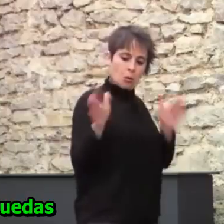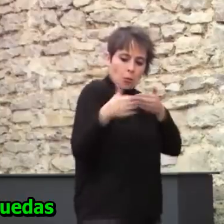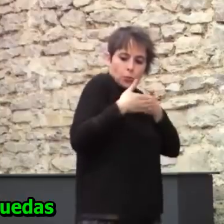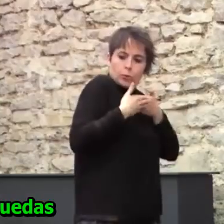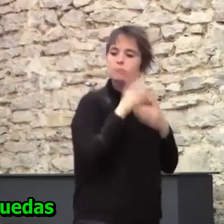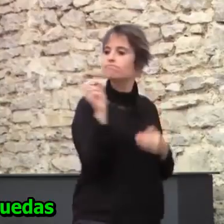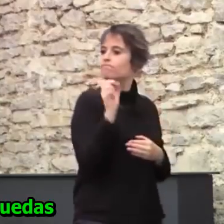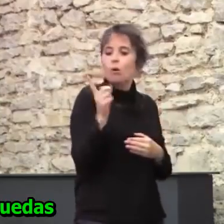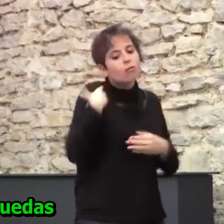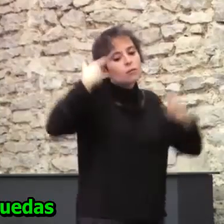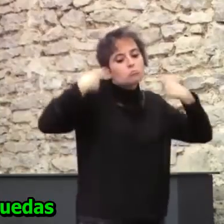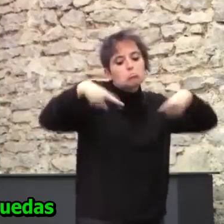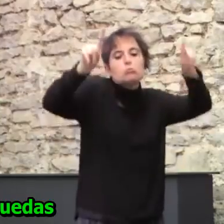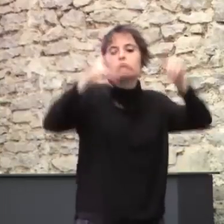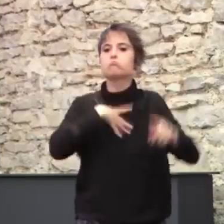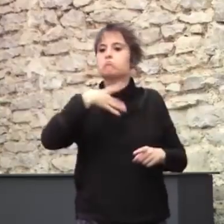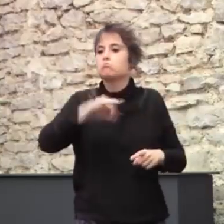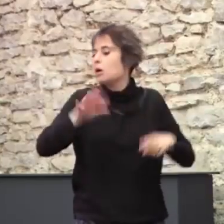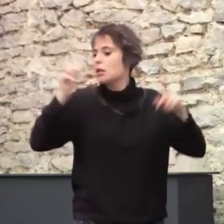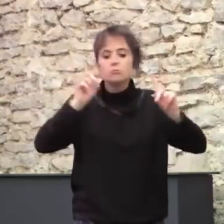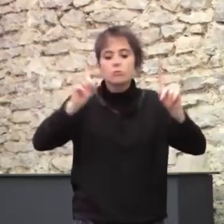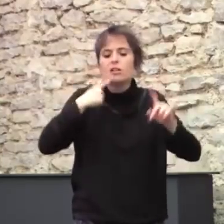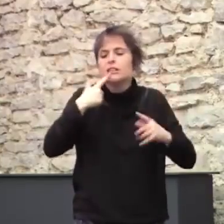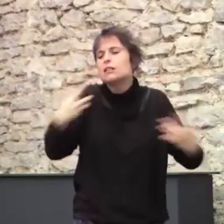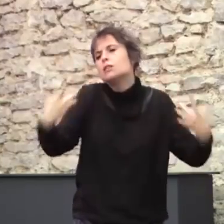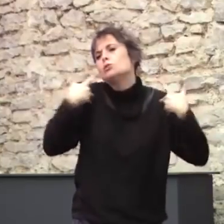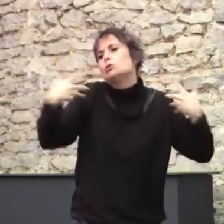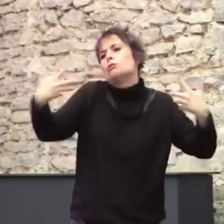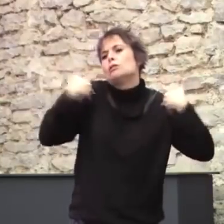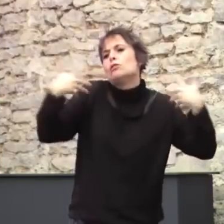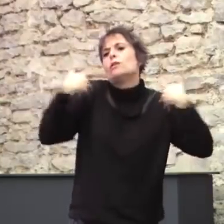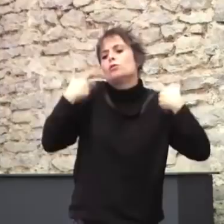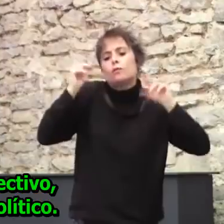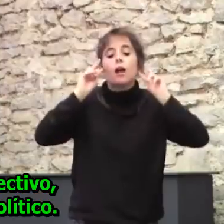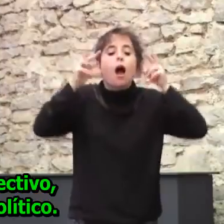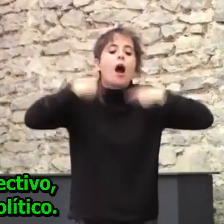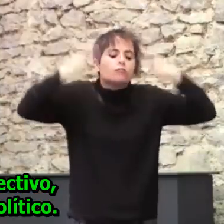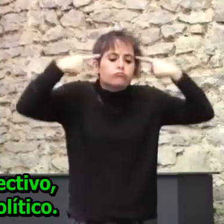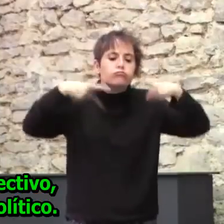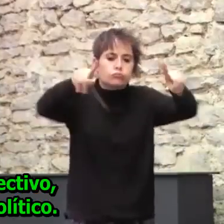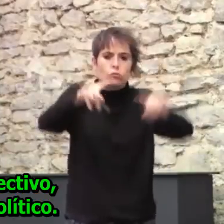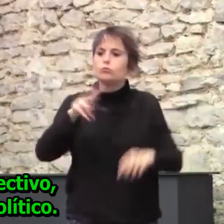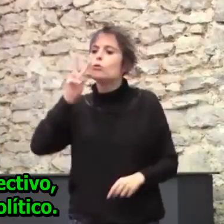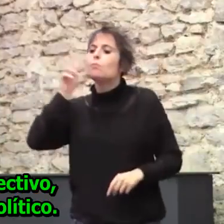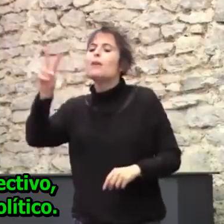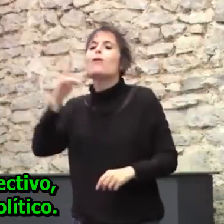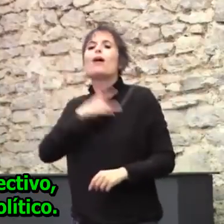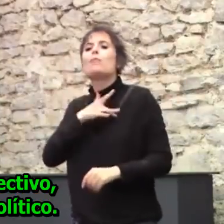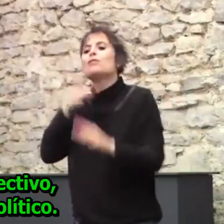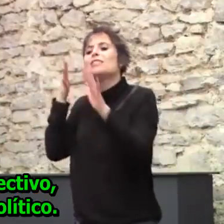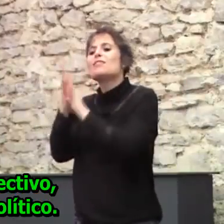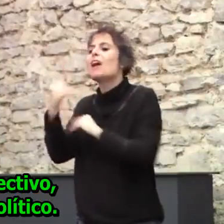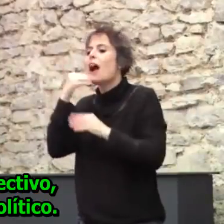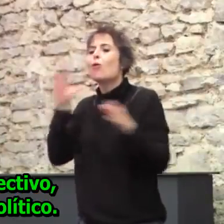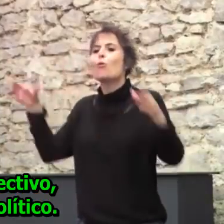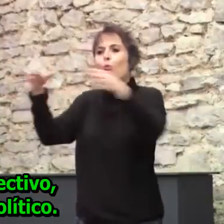que tienes que apañártelas tú como puedas cuando sufras por amor o cuando lo pases mal, ¿no? Yo veo que el amor es un fenómeno colectivo,